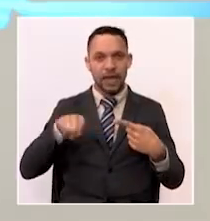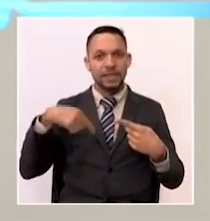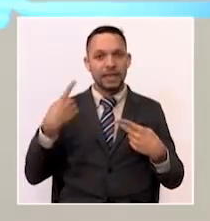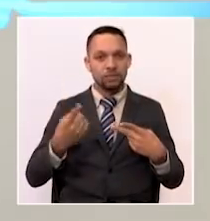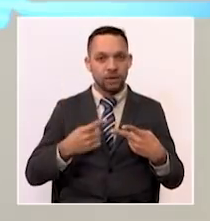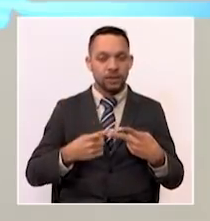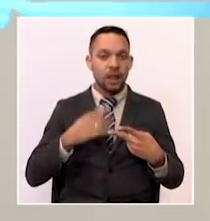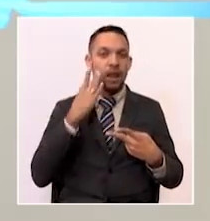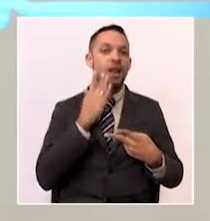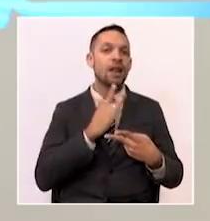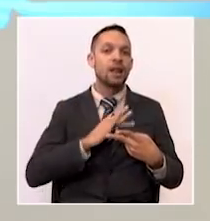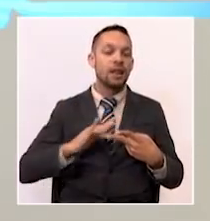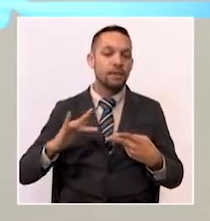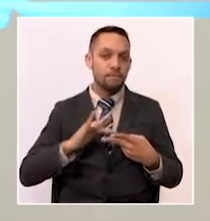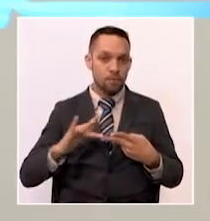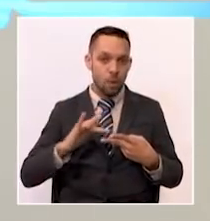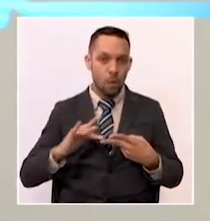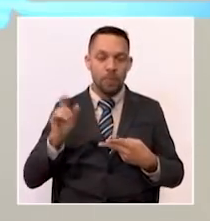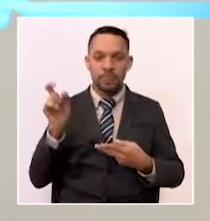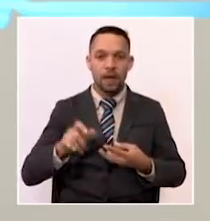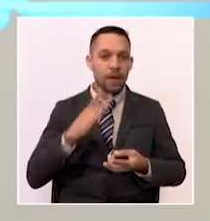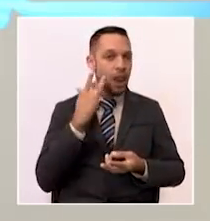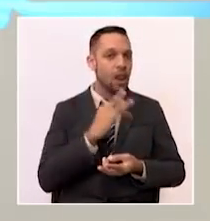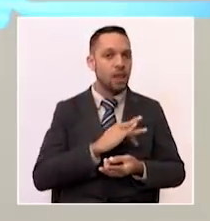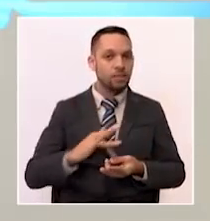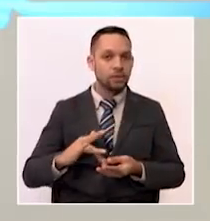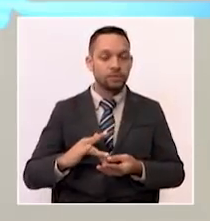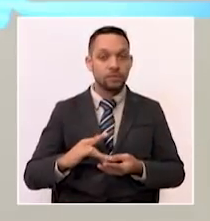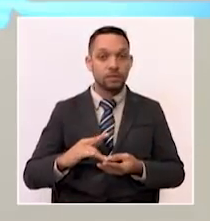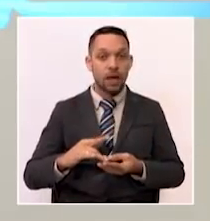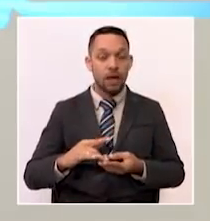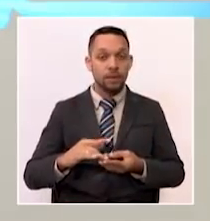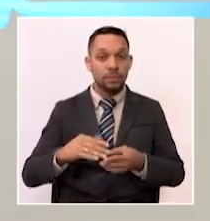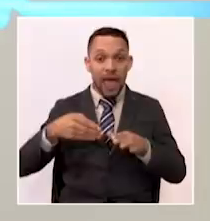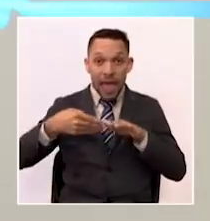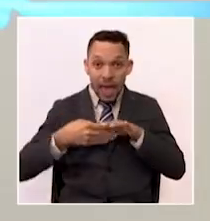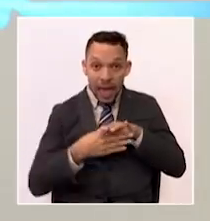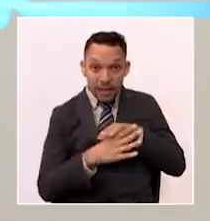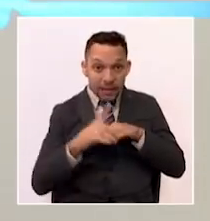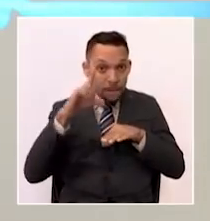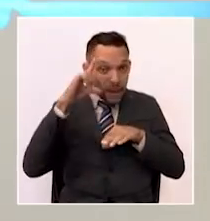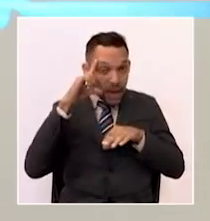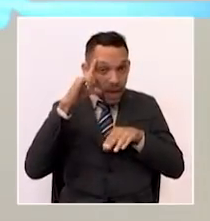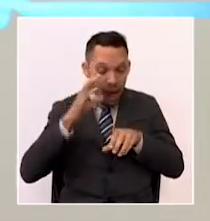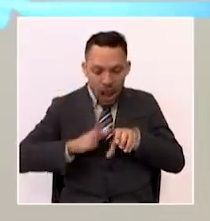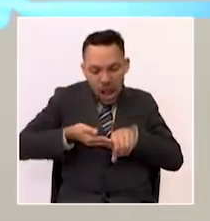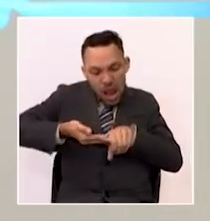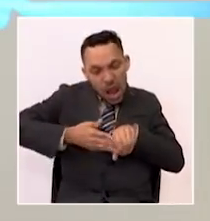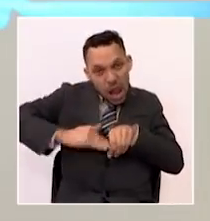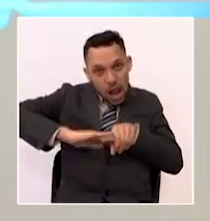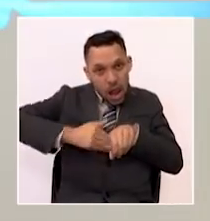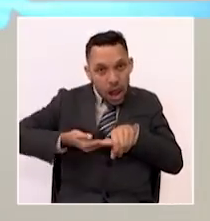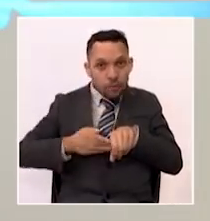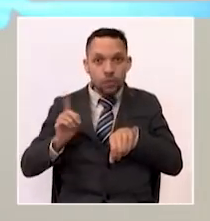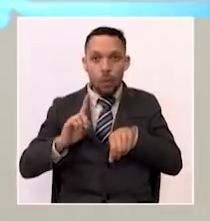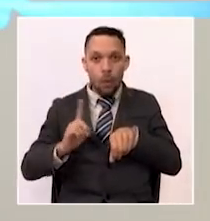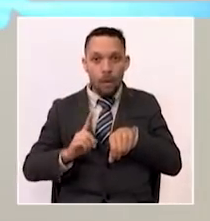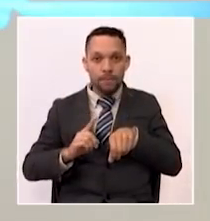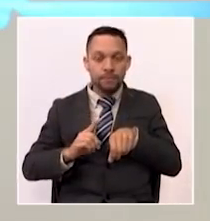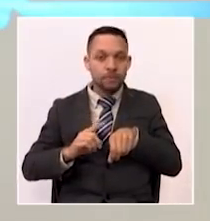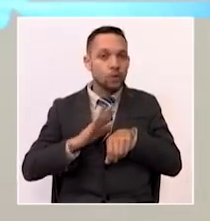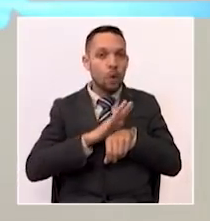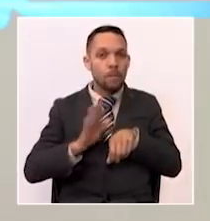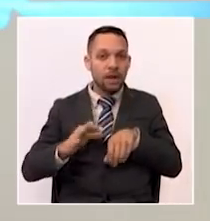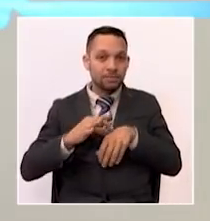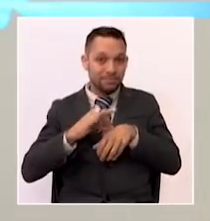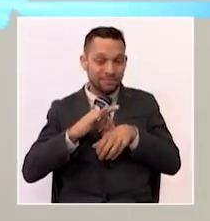con unos pañitos húmedos de la zona genital, nunca introduciendo dentro de la vagina nada. Siempre lo puede hacer en la región externa. Puede pasar